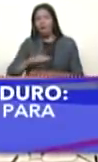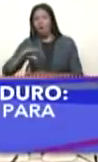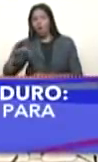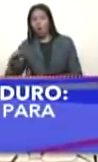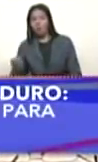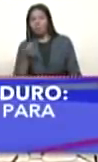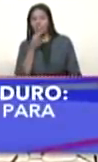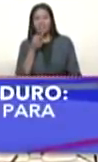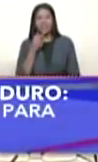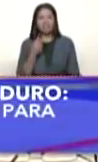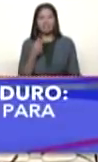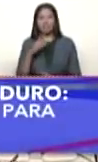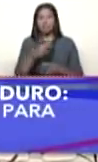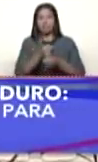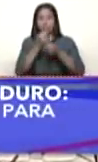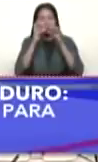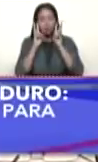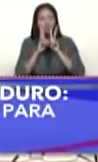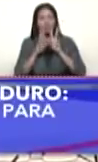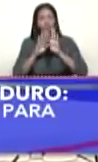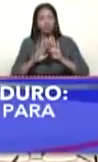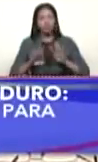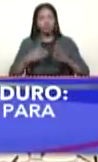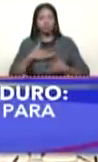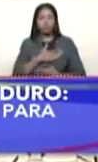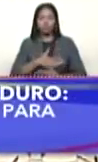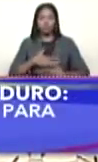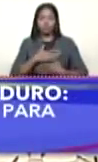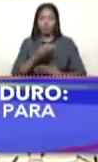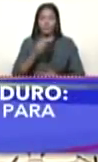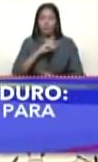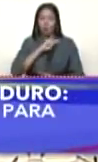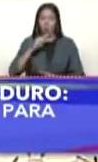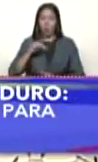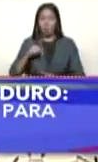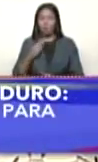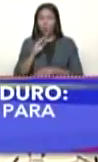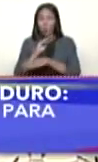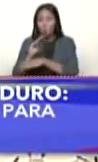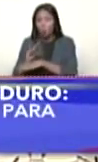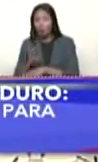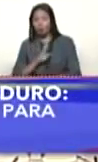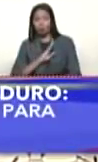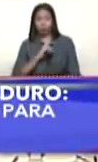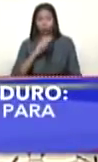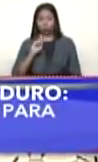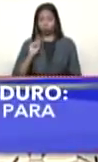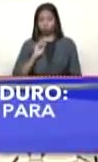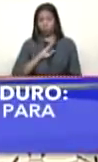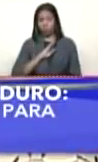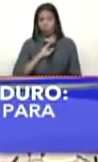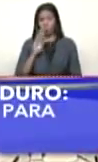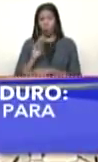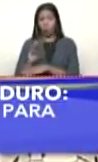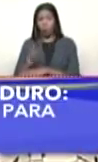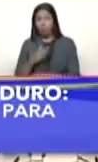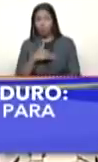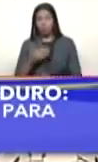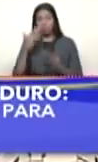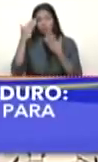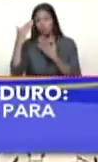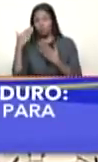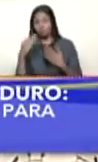y recuperadas, saneadas, que tenemos nosotros que cuidar. Yo quiero saludar aquí a